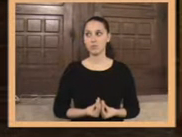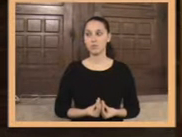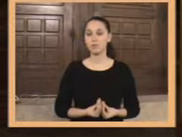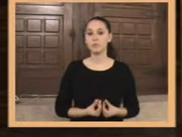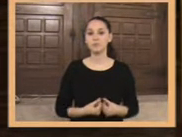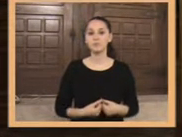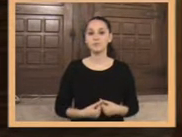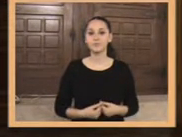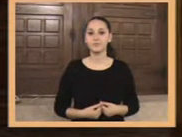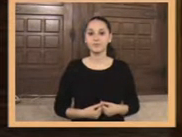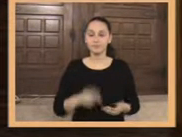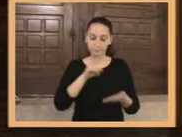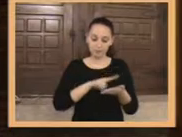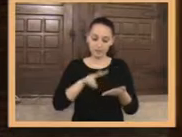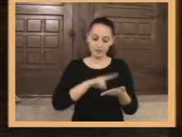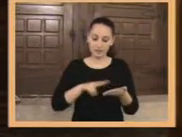pleno.